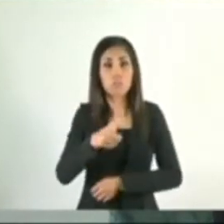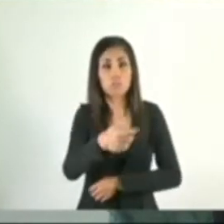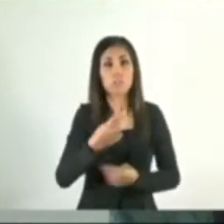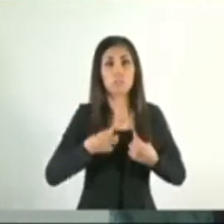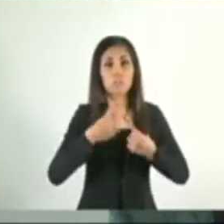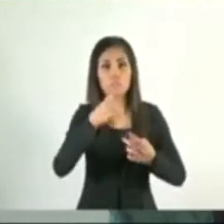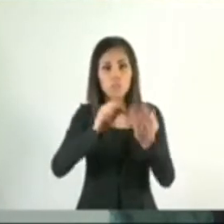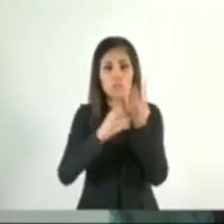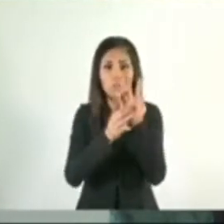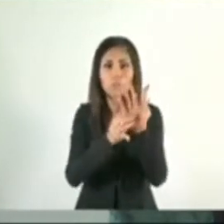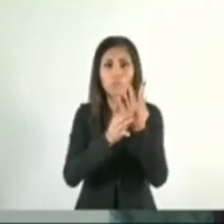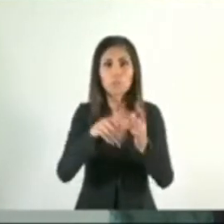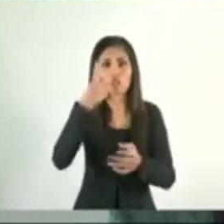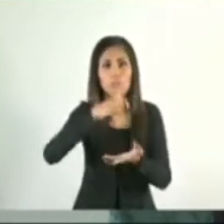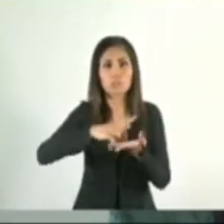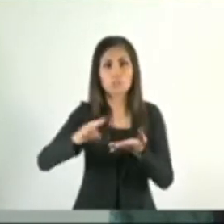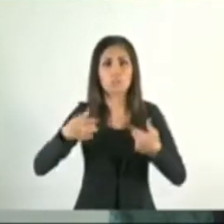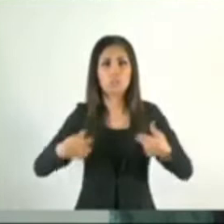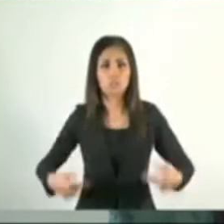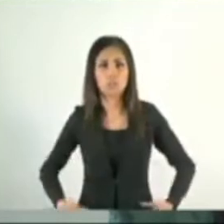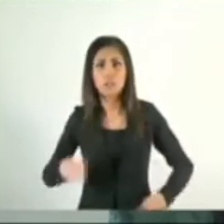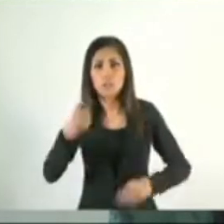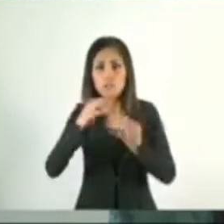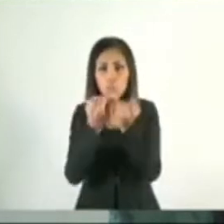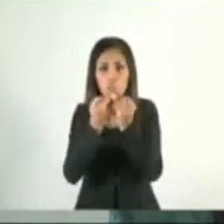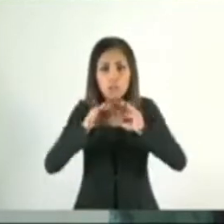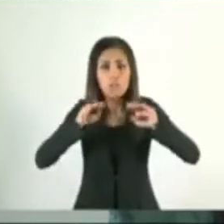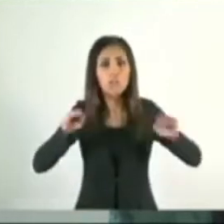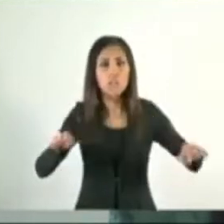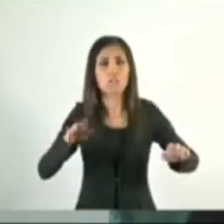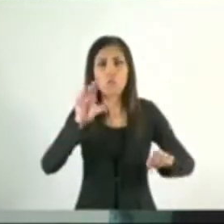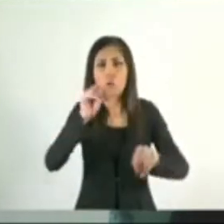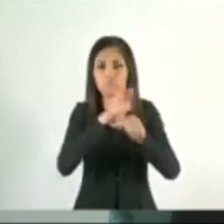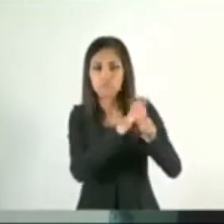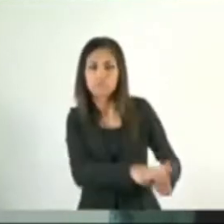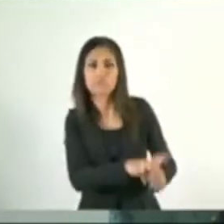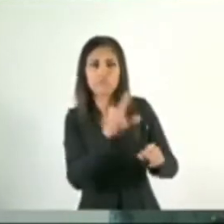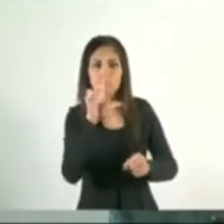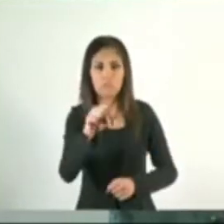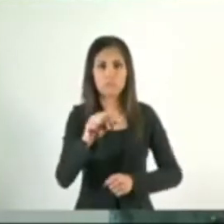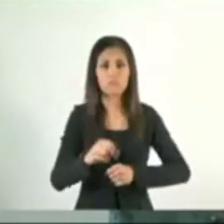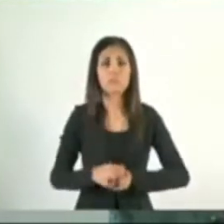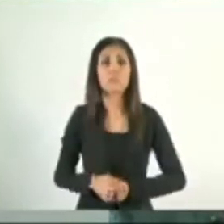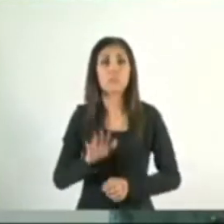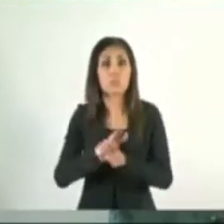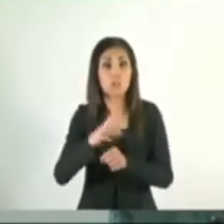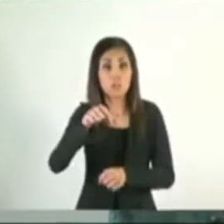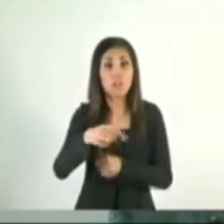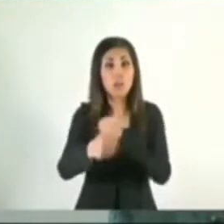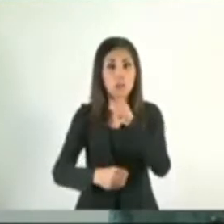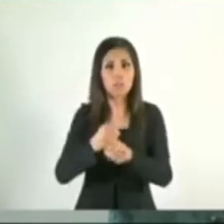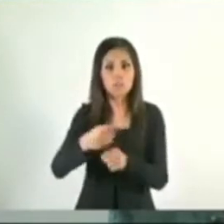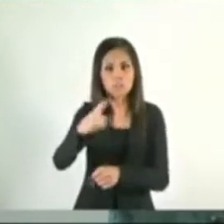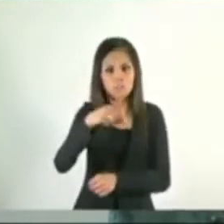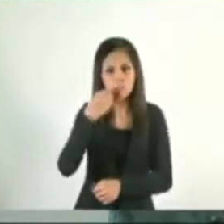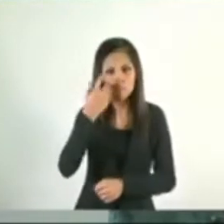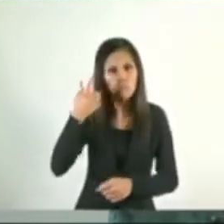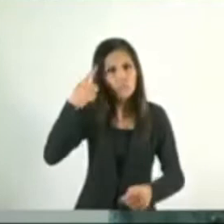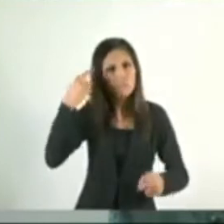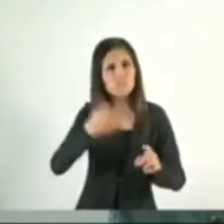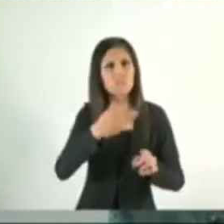el compromiso a los derechos humanos, la igualdad, la no discriminación. Por eso este año nos sometimos a un proceso